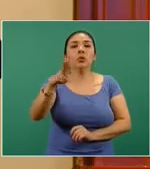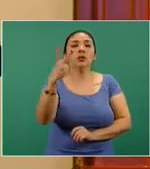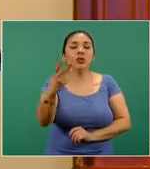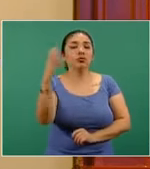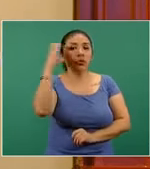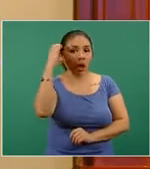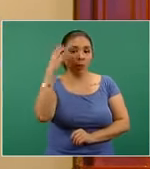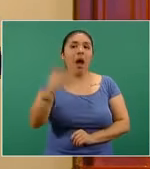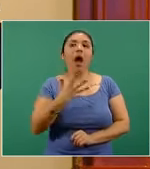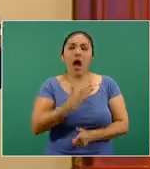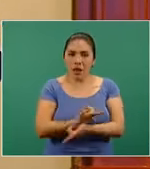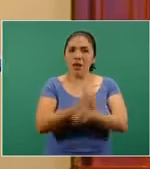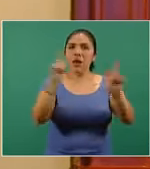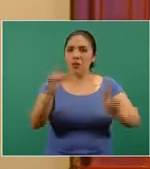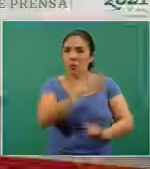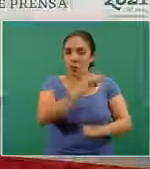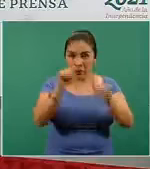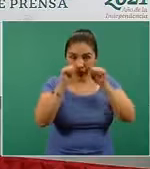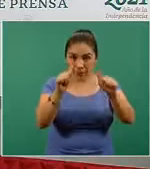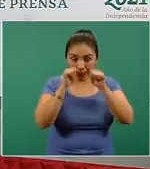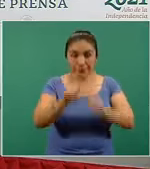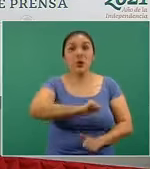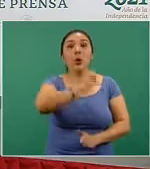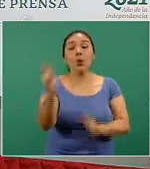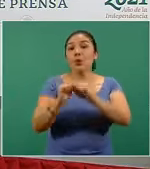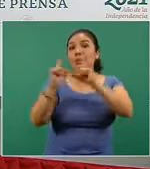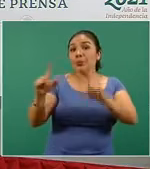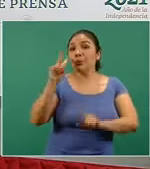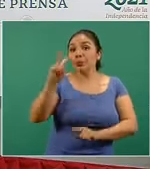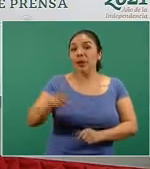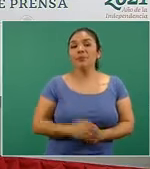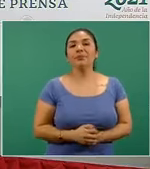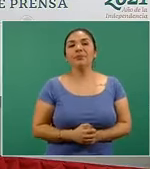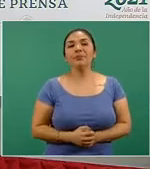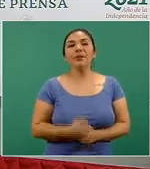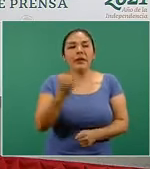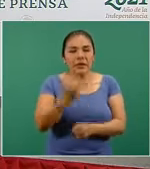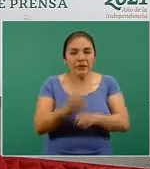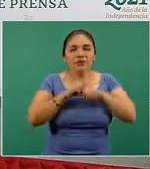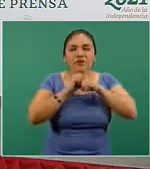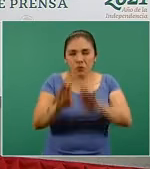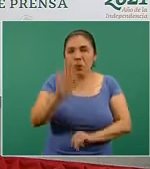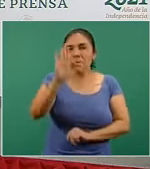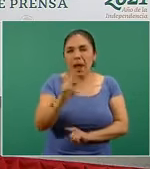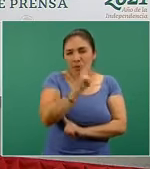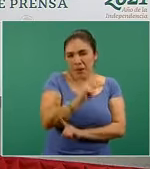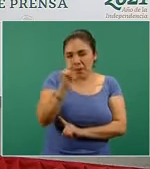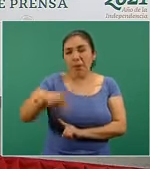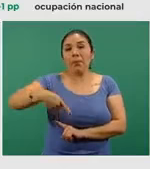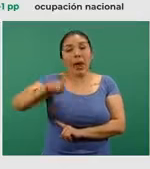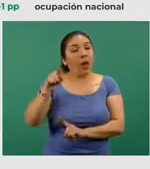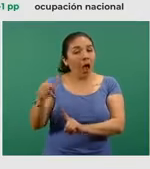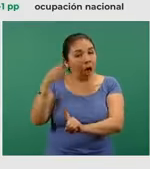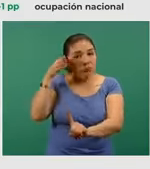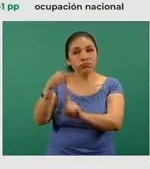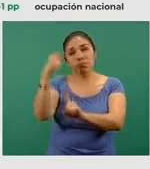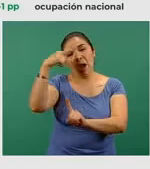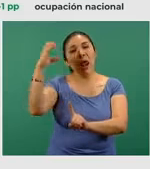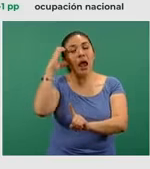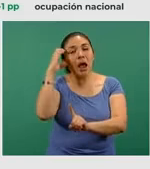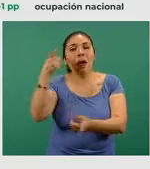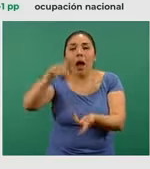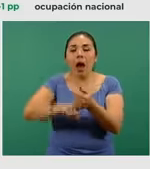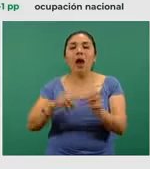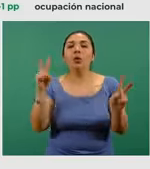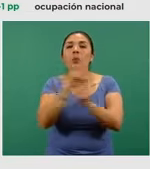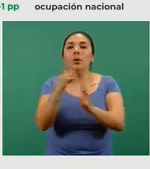22.992 camas disponibles. Si vemos la siguiente diapositiva, tenemos información similar, pero específica para las camas con ventilador.